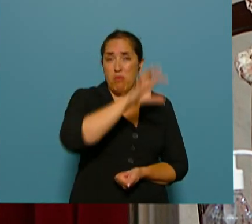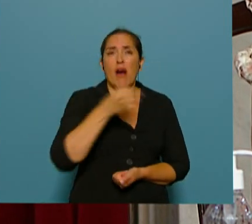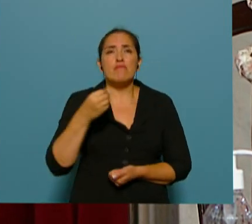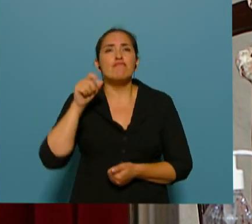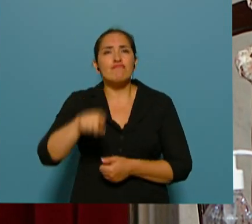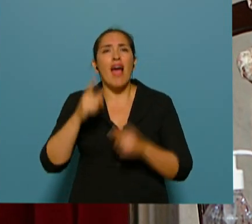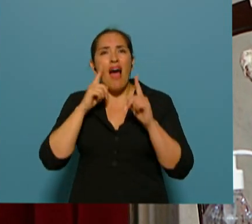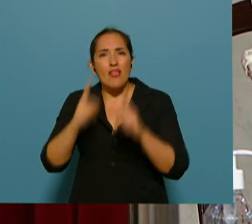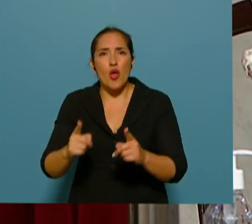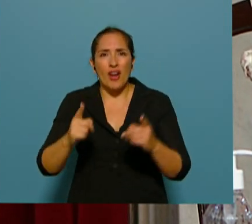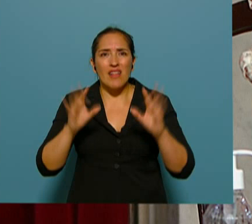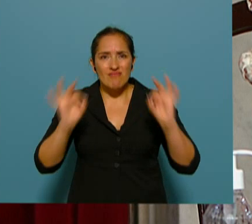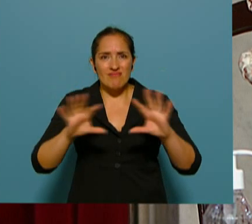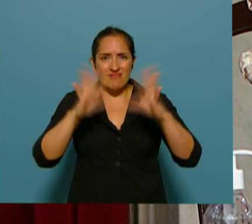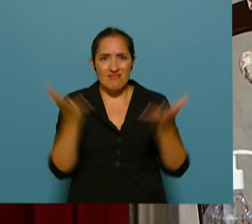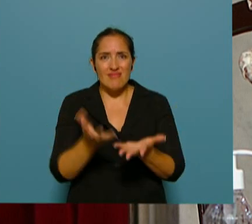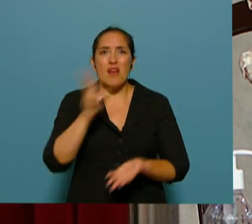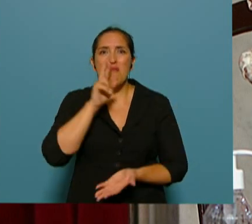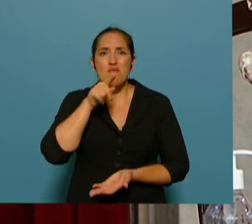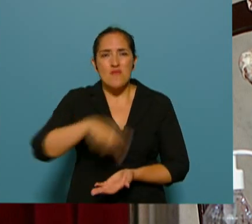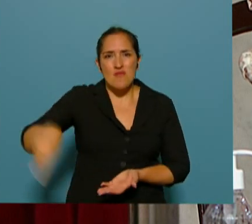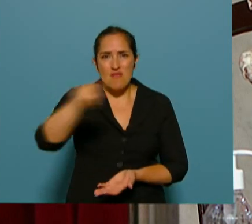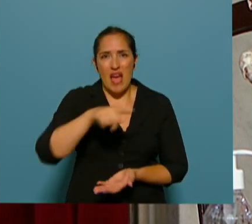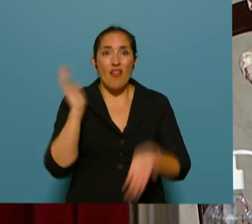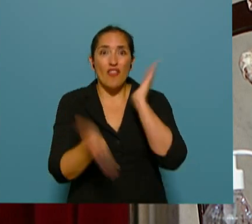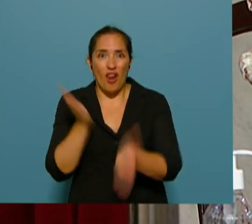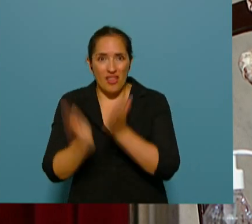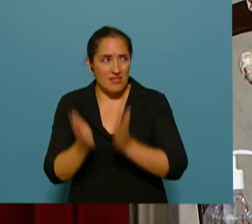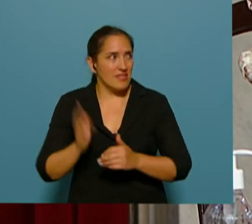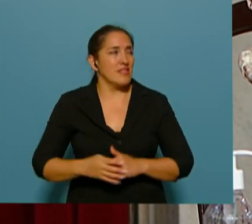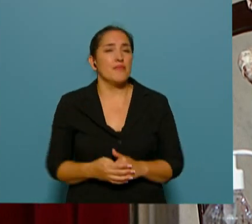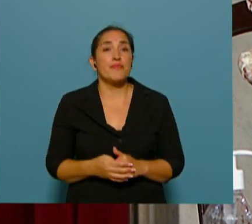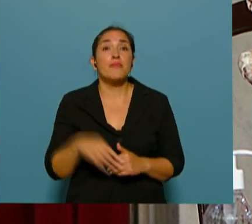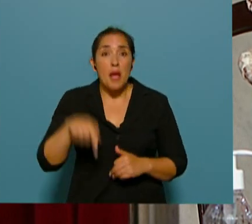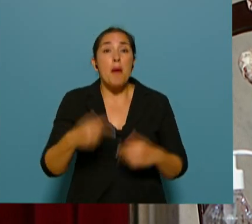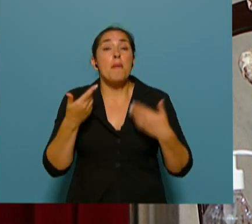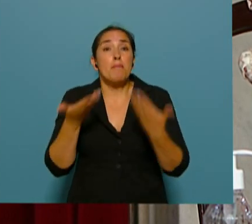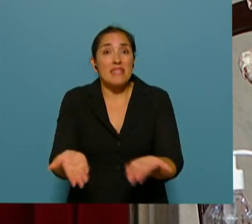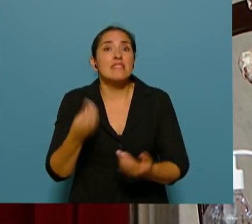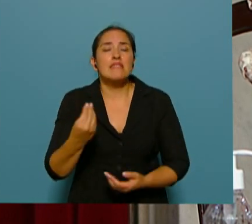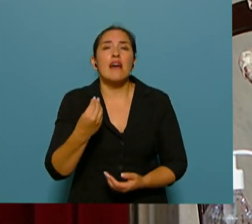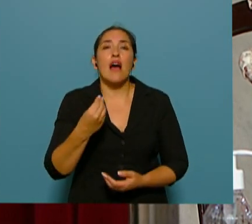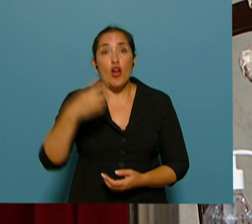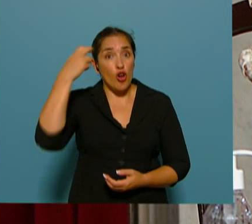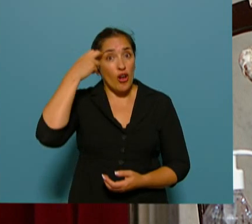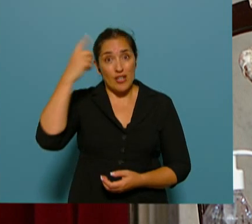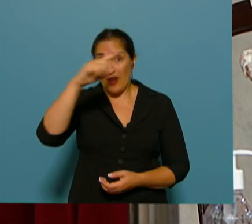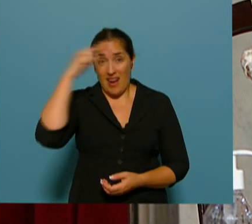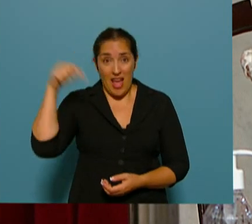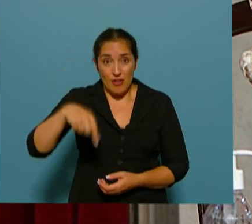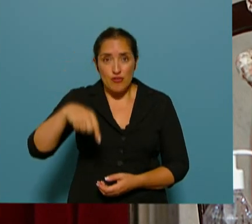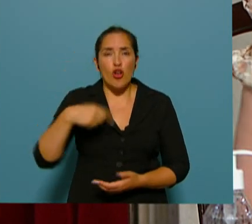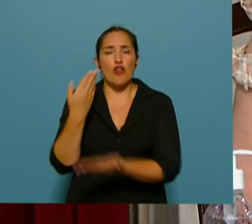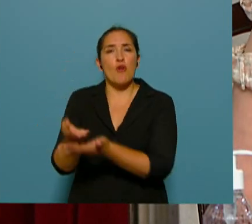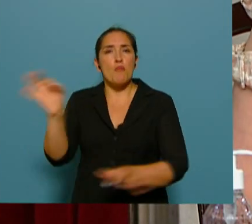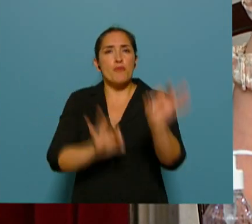abordaje integral de las violencias por motivo de género. Presentamos al Congreso de la Nación el proyecto para